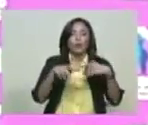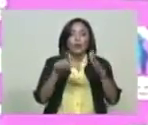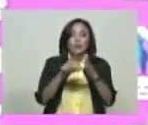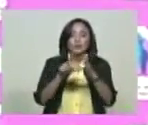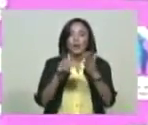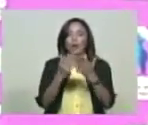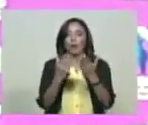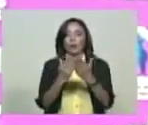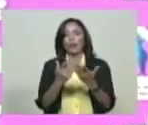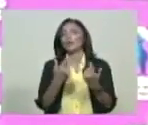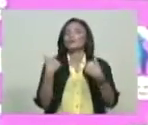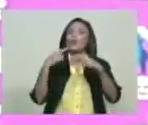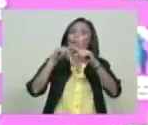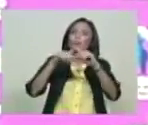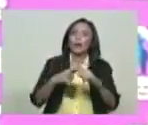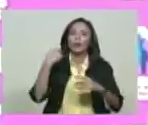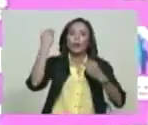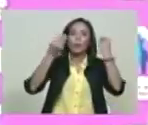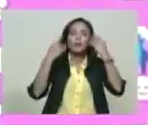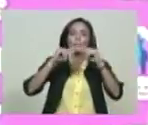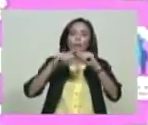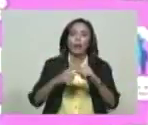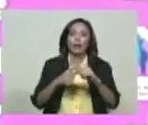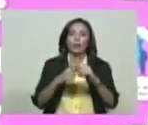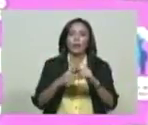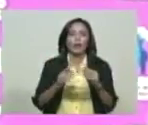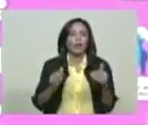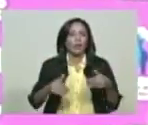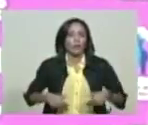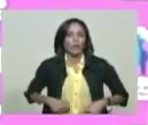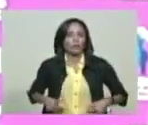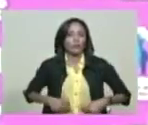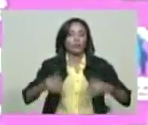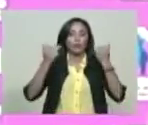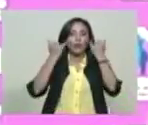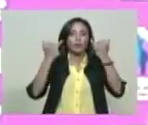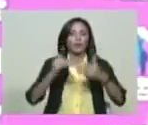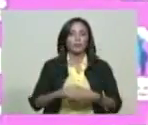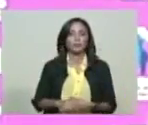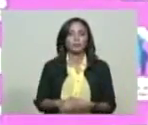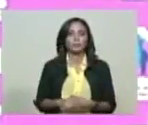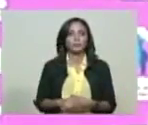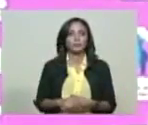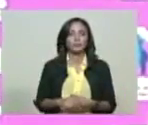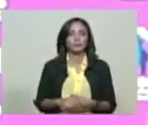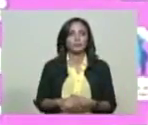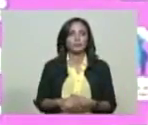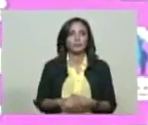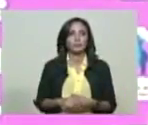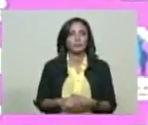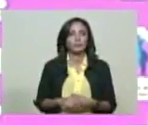pero yo calculo de verdad con el esfuerzo sostenido de creación de riqueza